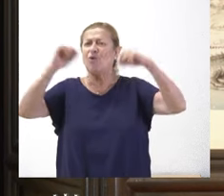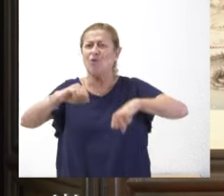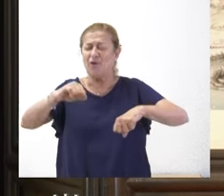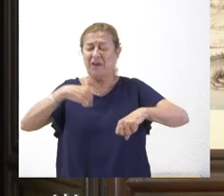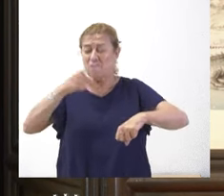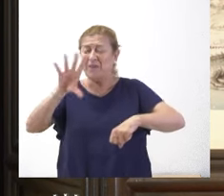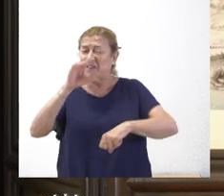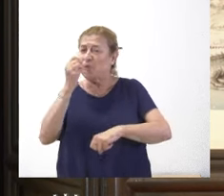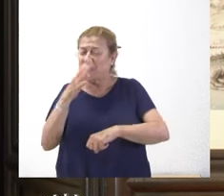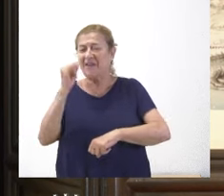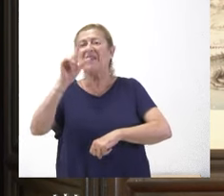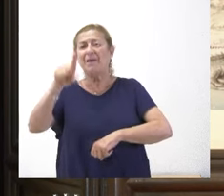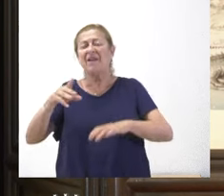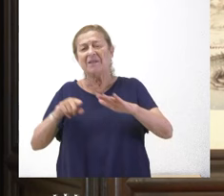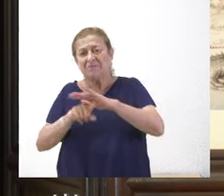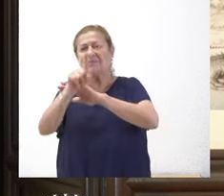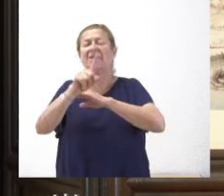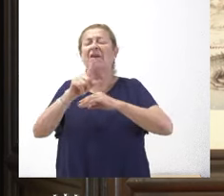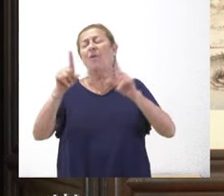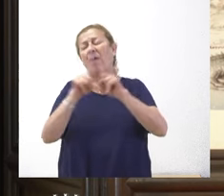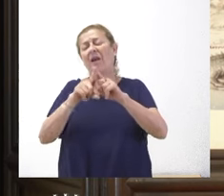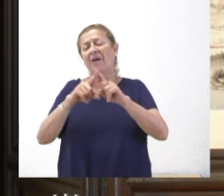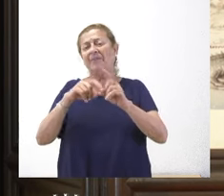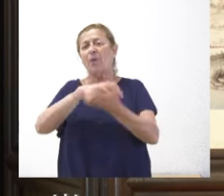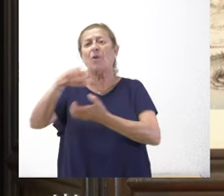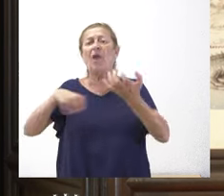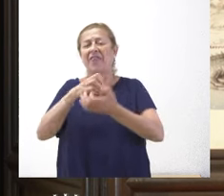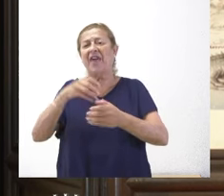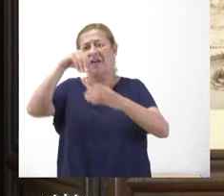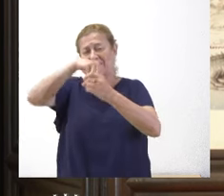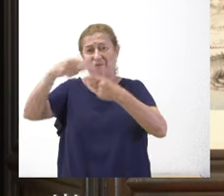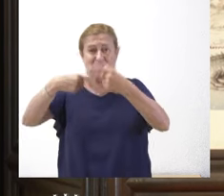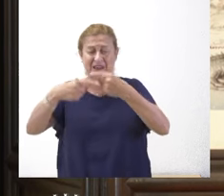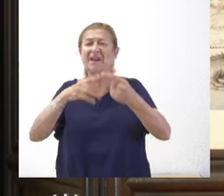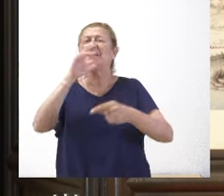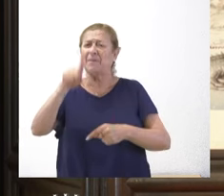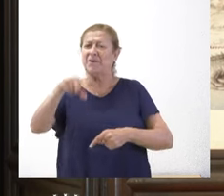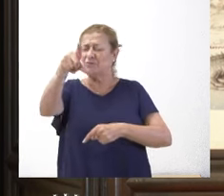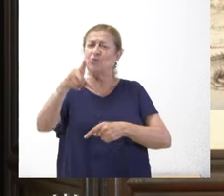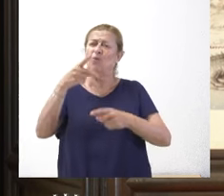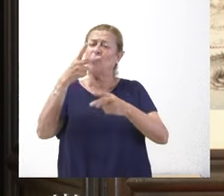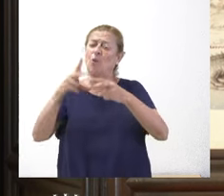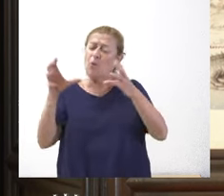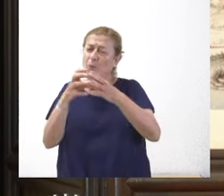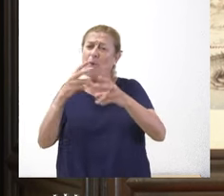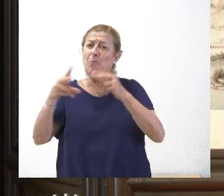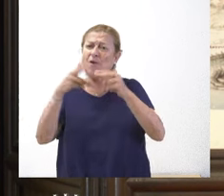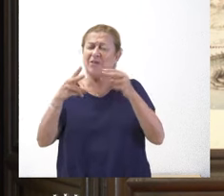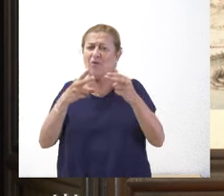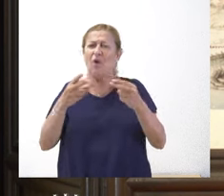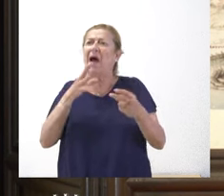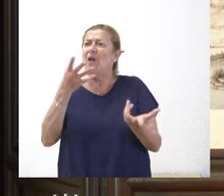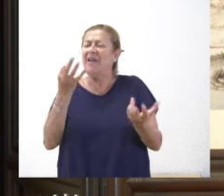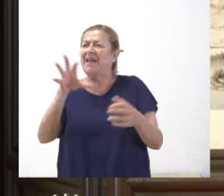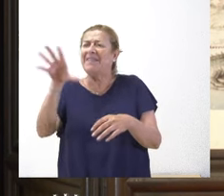y si se avanzará también sobre la ley de violencia intrafamiliar y por otro lado por parte de su partido Cómo se entiende este compromiso actual con Los menores